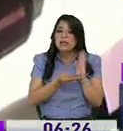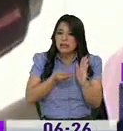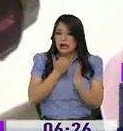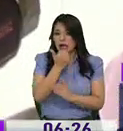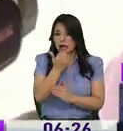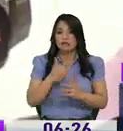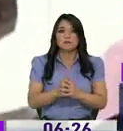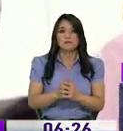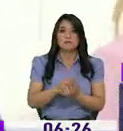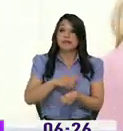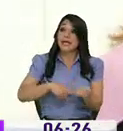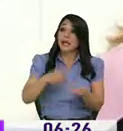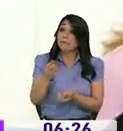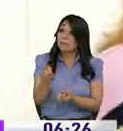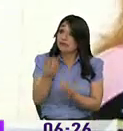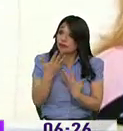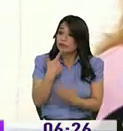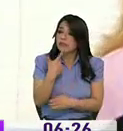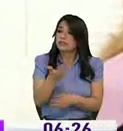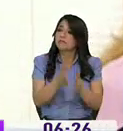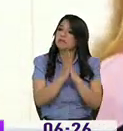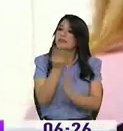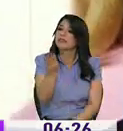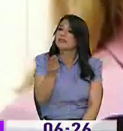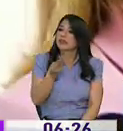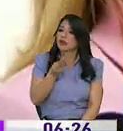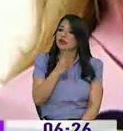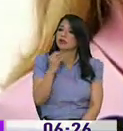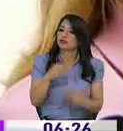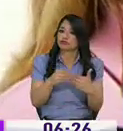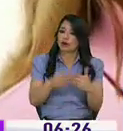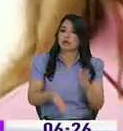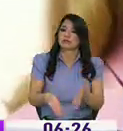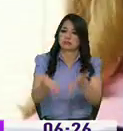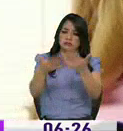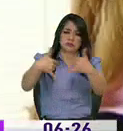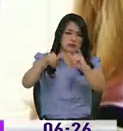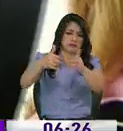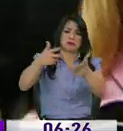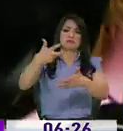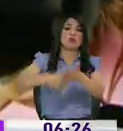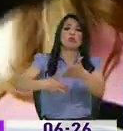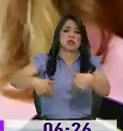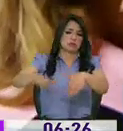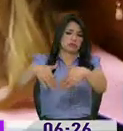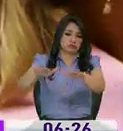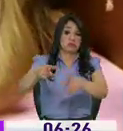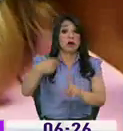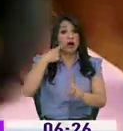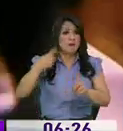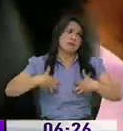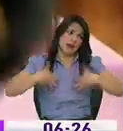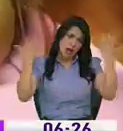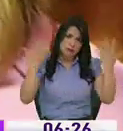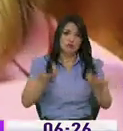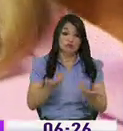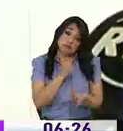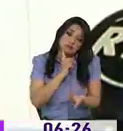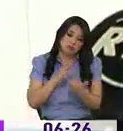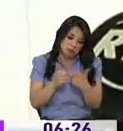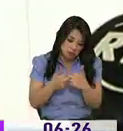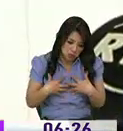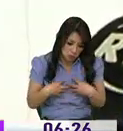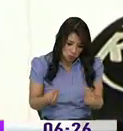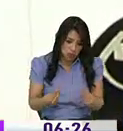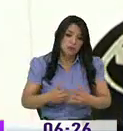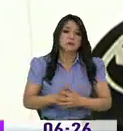conversó que le habían estado pidiendo $500 para poderles dar a los señores agentes de tránsito para poder solucionar el problema. Me